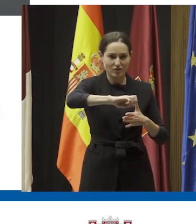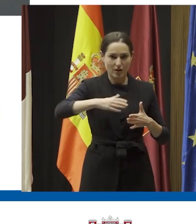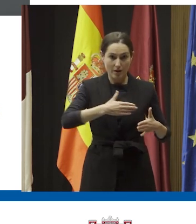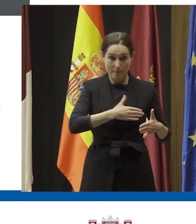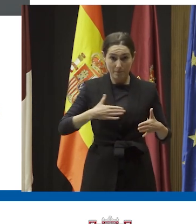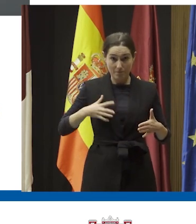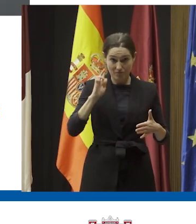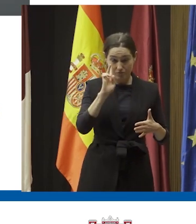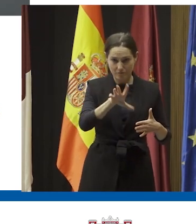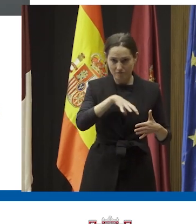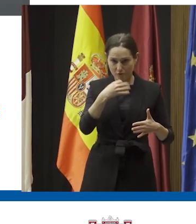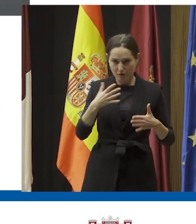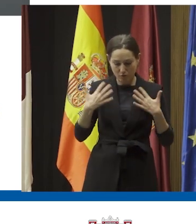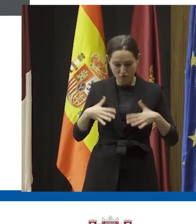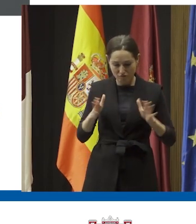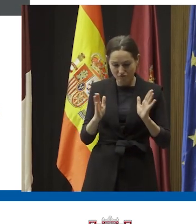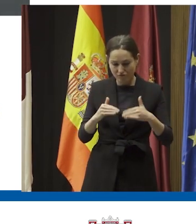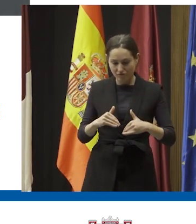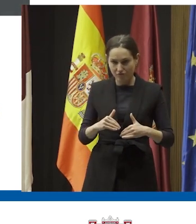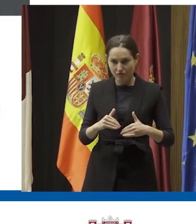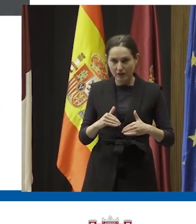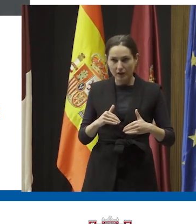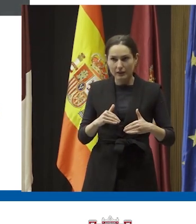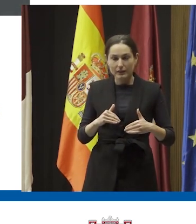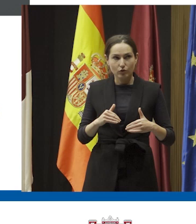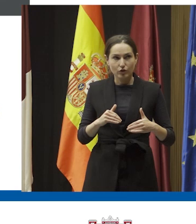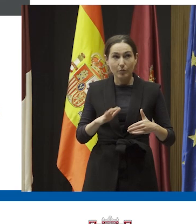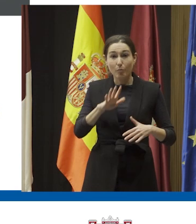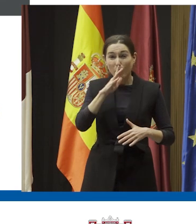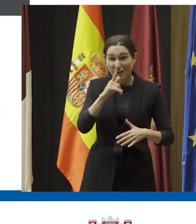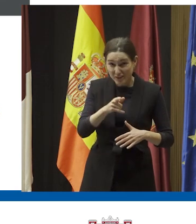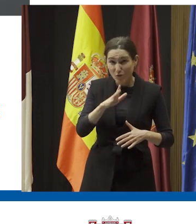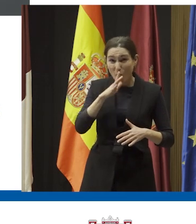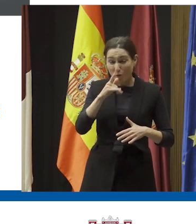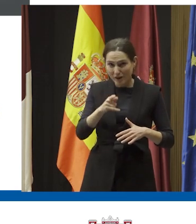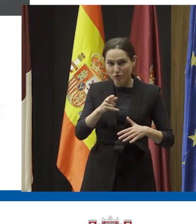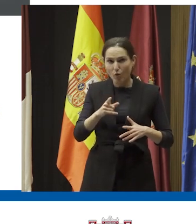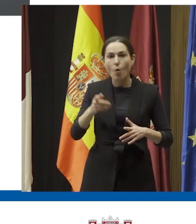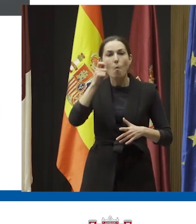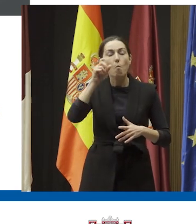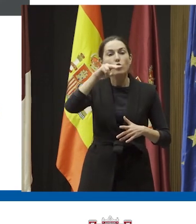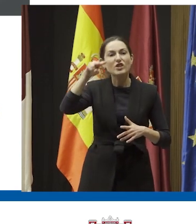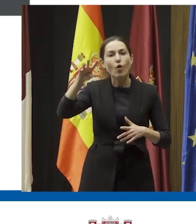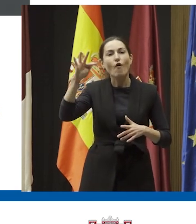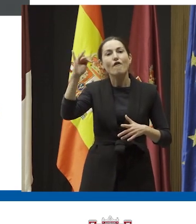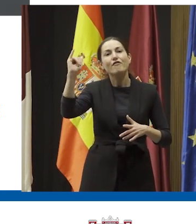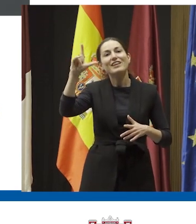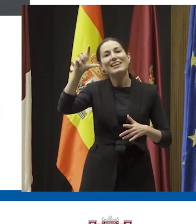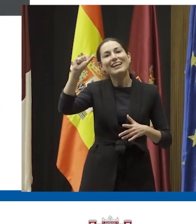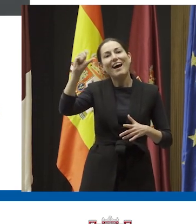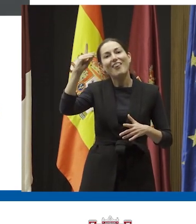época del puritanismo. No fue admitido en el Museo de Filadelfia hasta años más tarde, porque era un